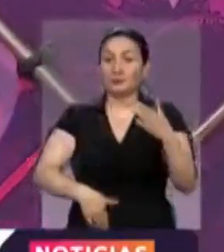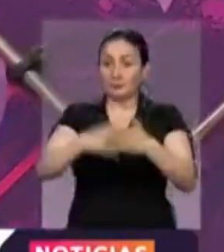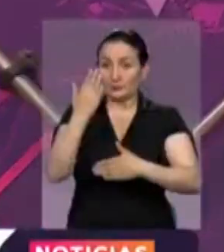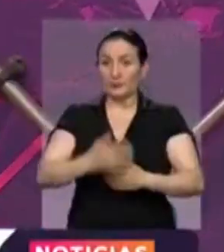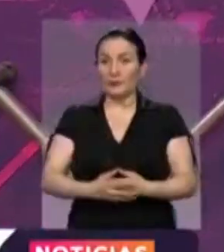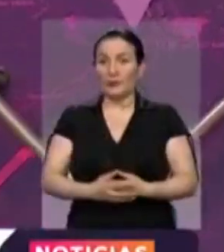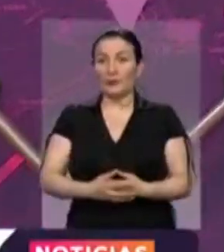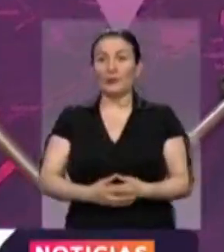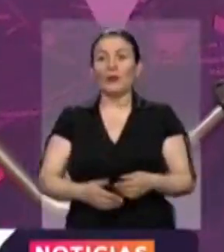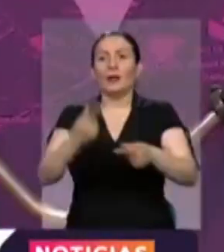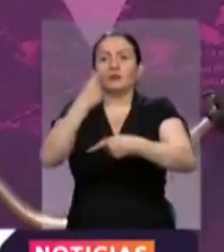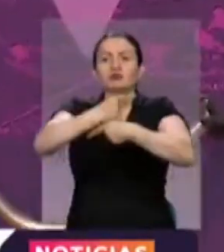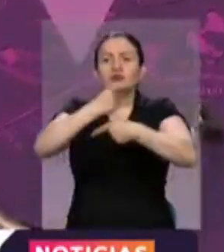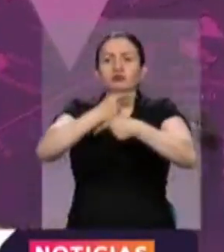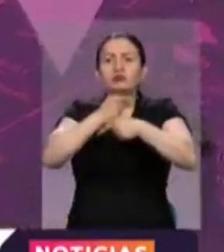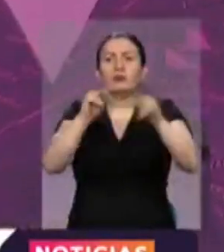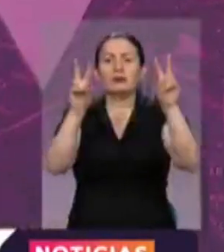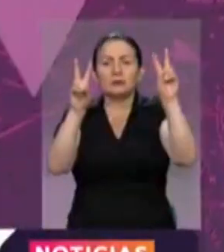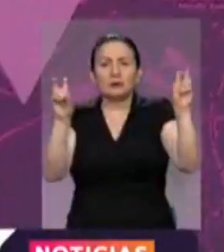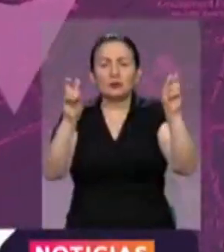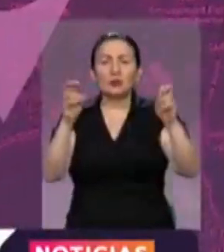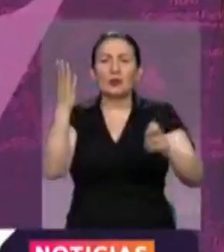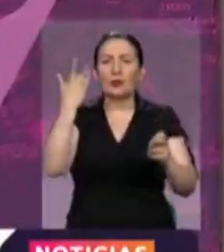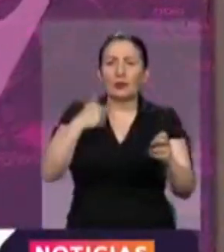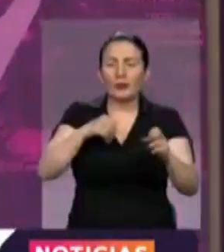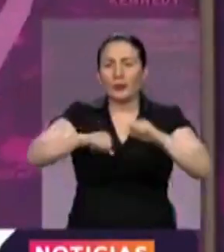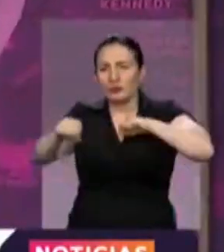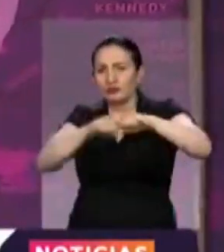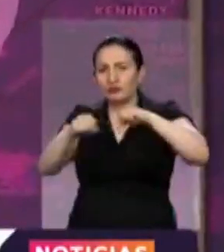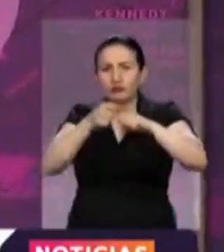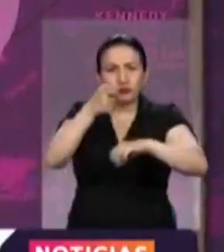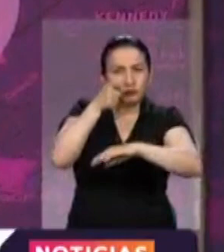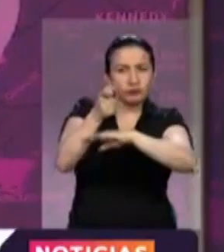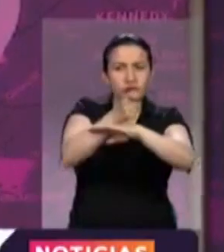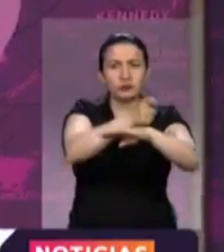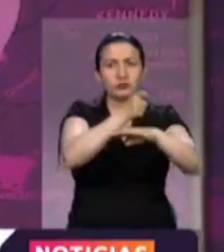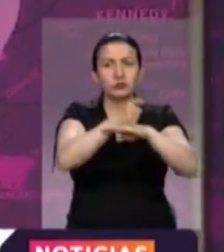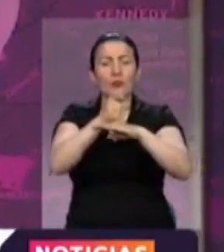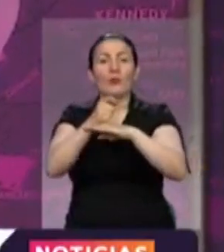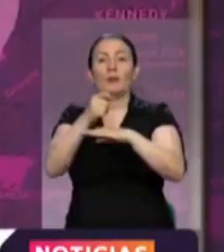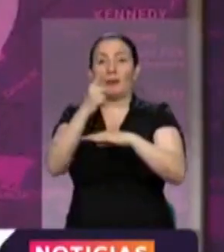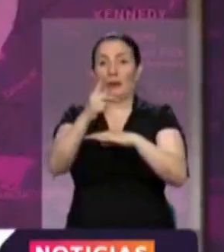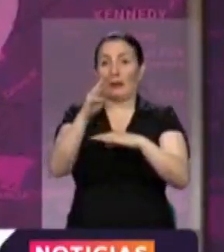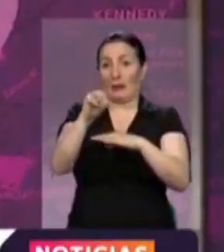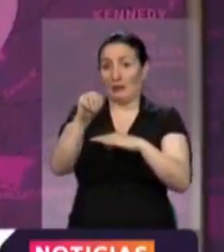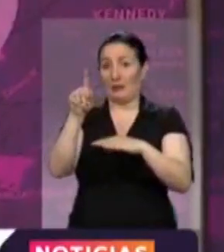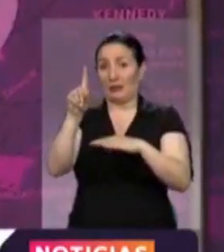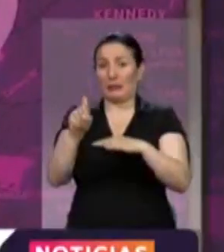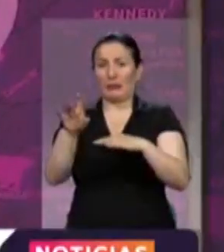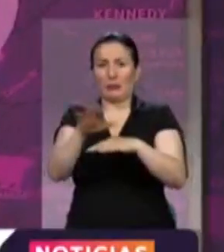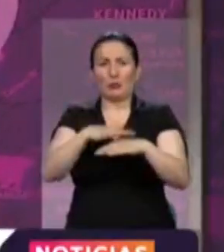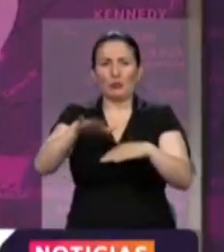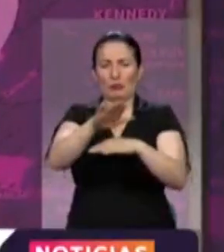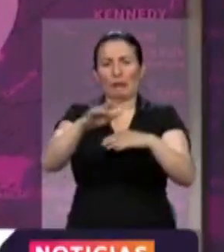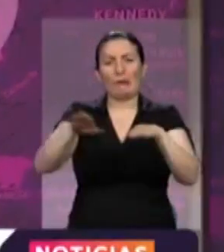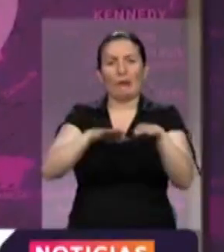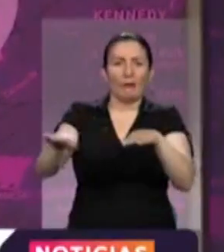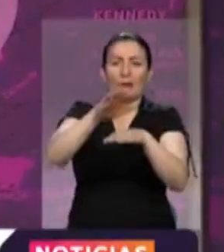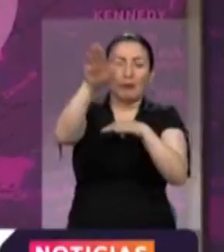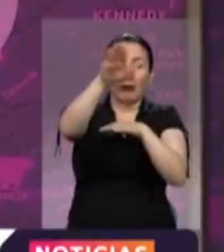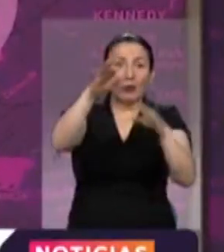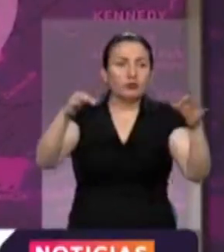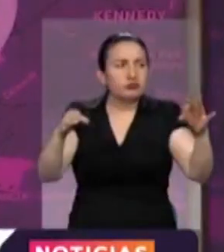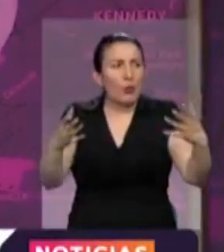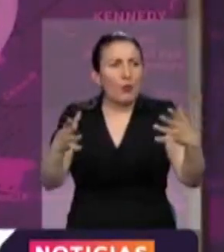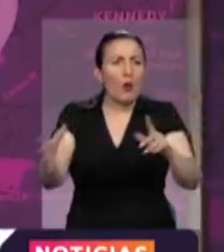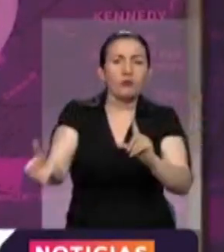Iniciamos, se cumple el séptimo día de acciones y remoción y monitoreo en el kilómetro 6 vía La Calera con el fin de restablecer el tráfico y